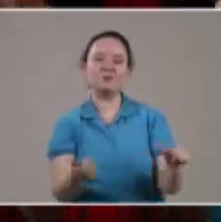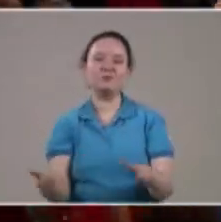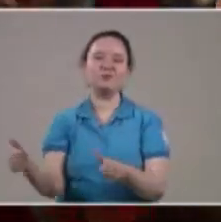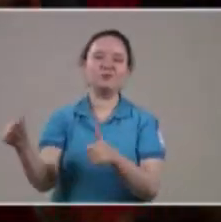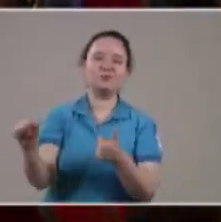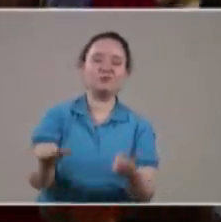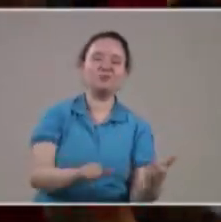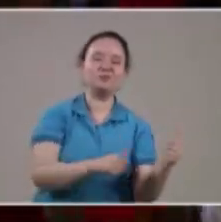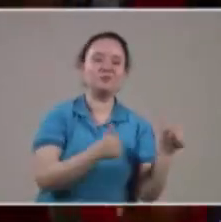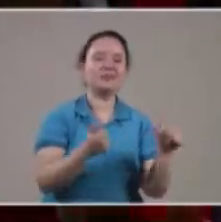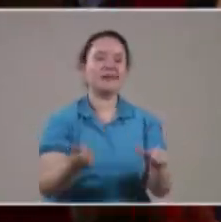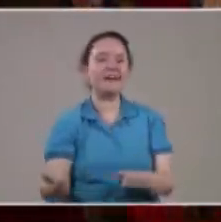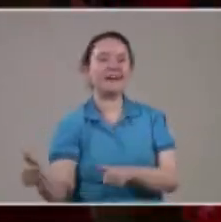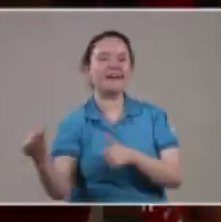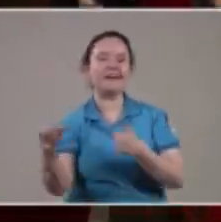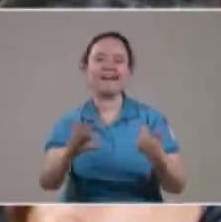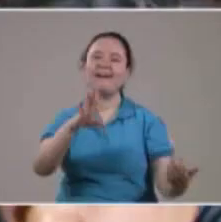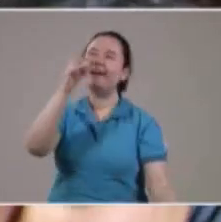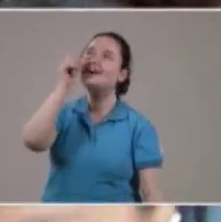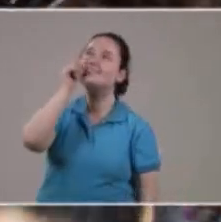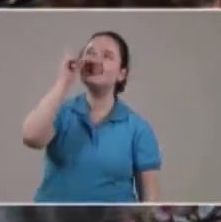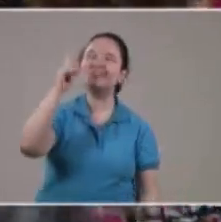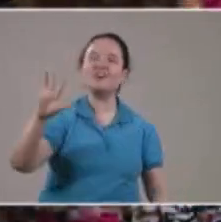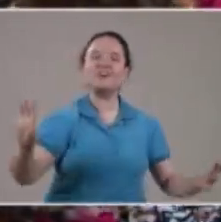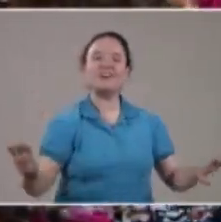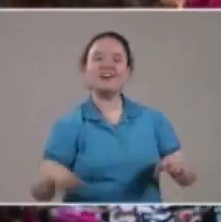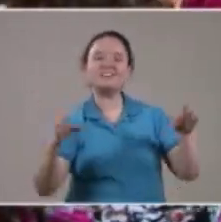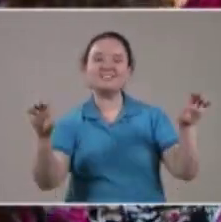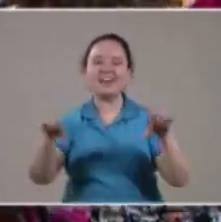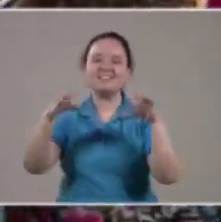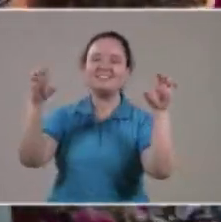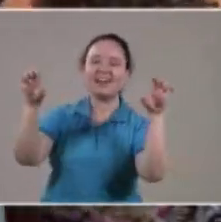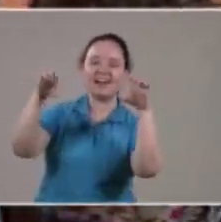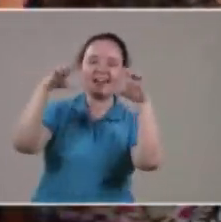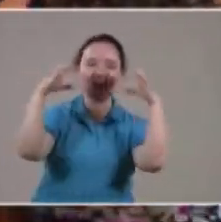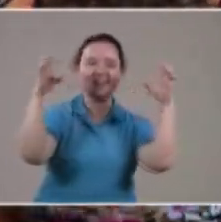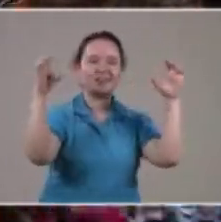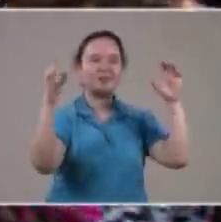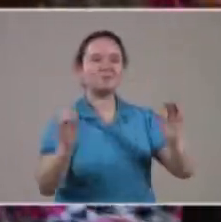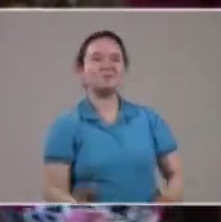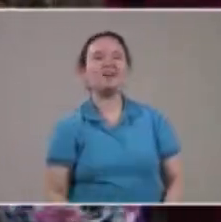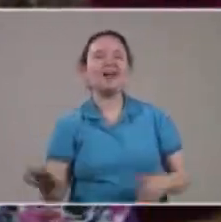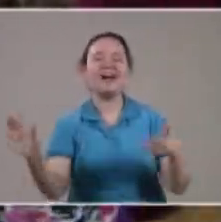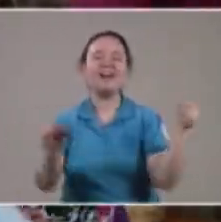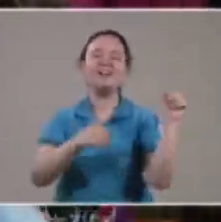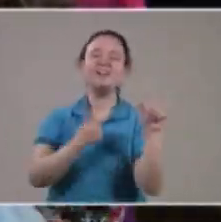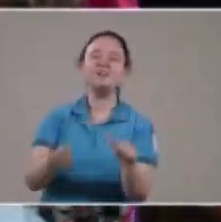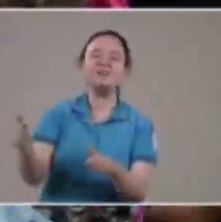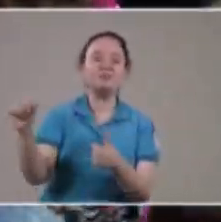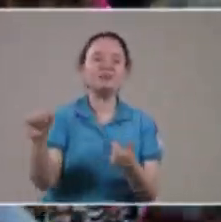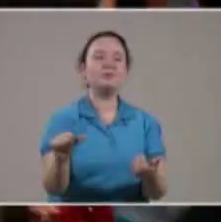y en baile y en canto y en alegría. Y en sonrisa.